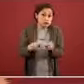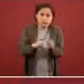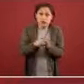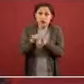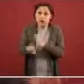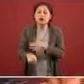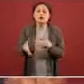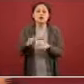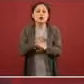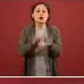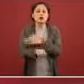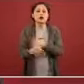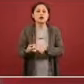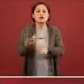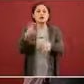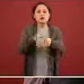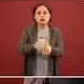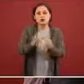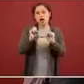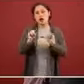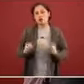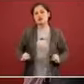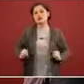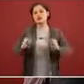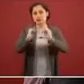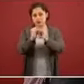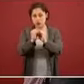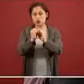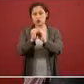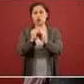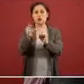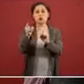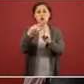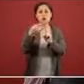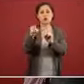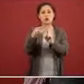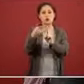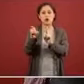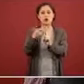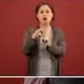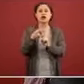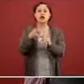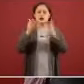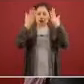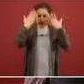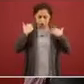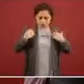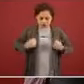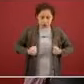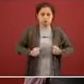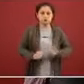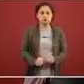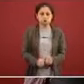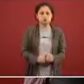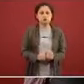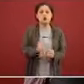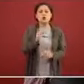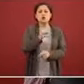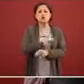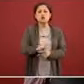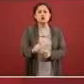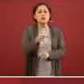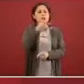la puerta de una dependencia pública haciendo los filtros sanitarios, tomando la temperatura, puede usar este tipo de